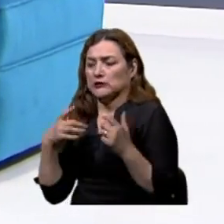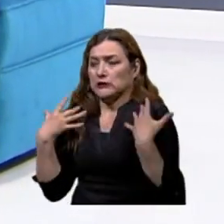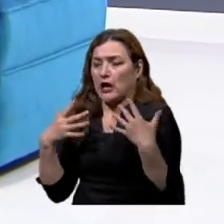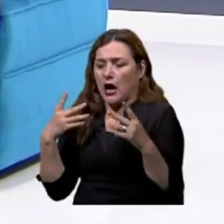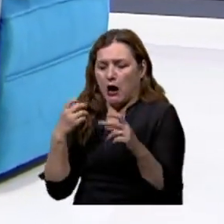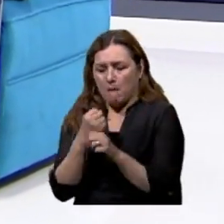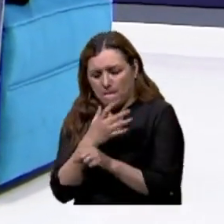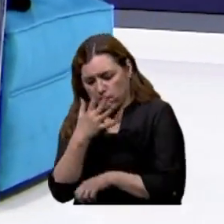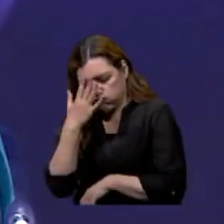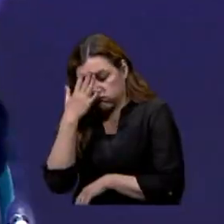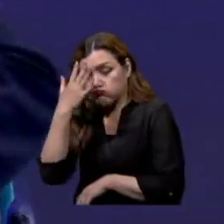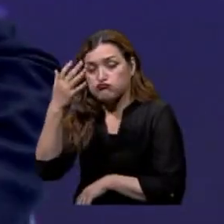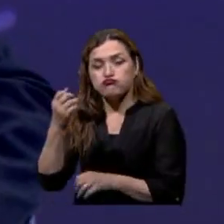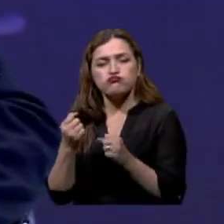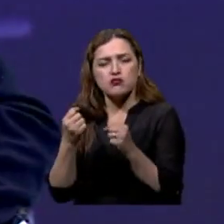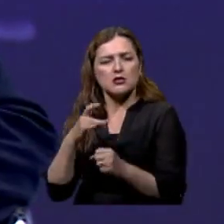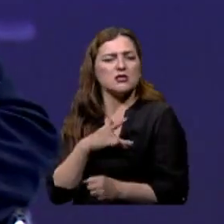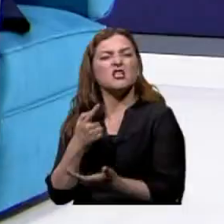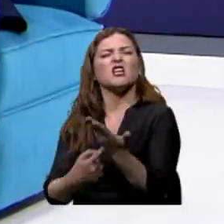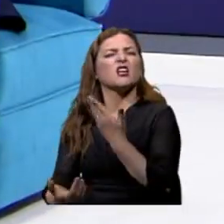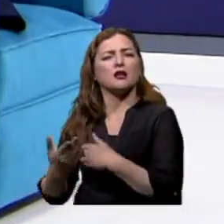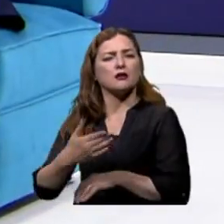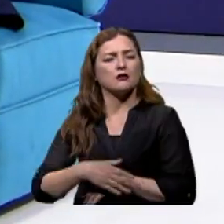fatídica? En ese momento, ¿qué sentías?